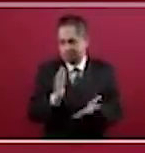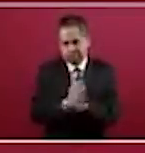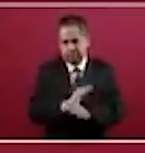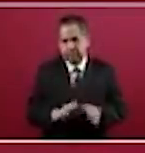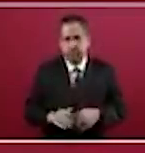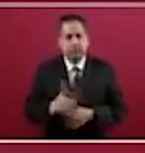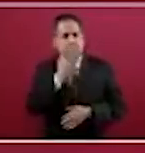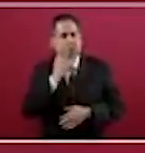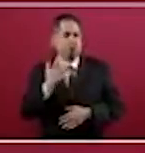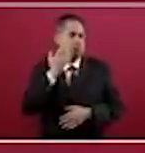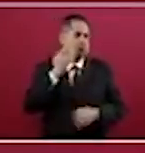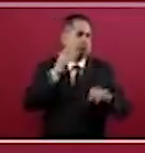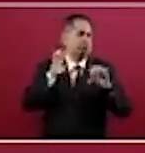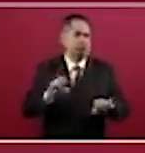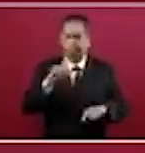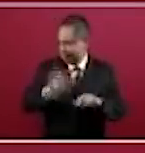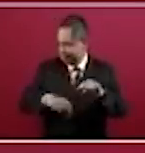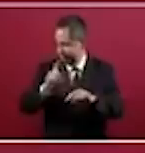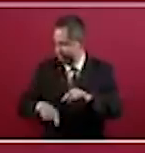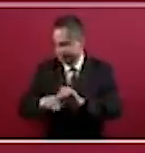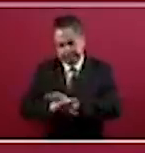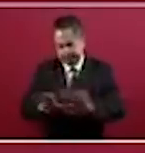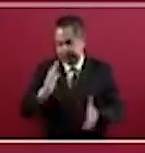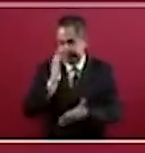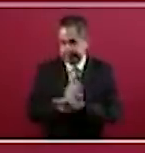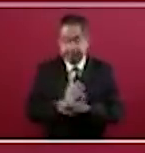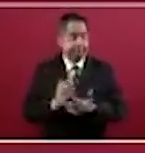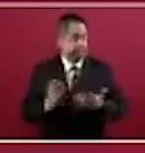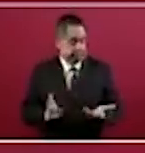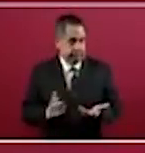como ya no hay lujos, pues ya ahora